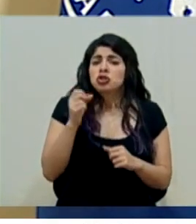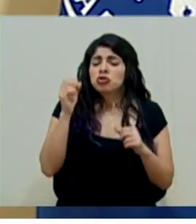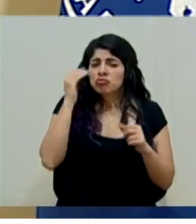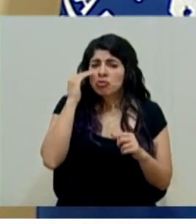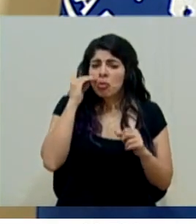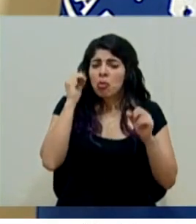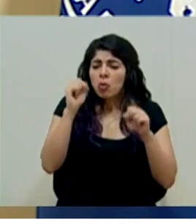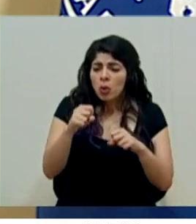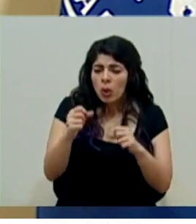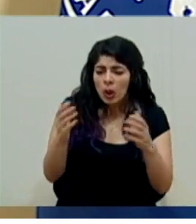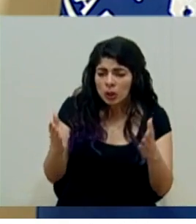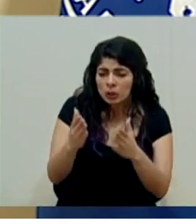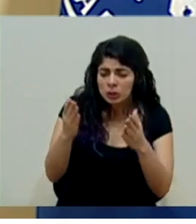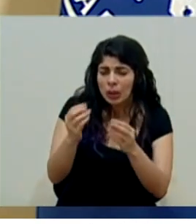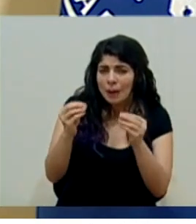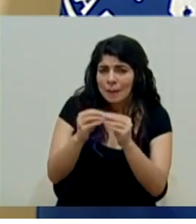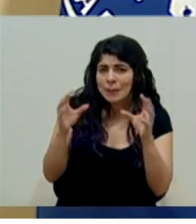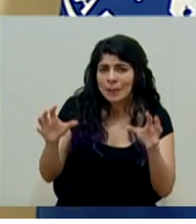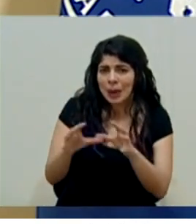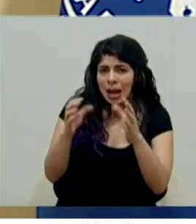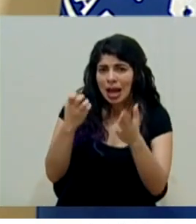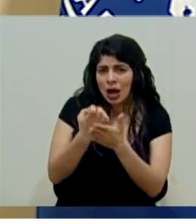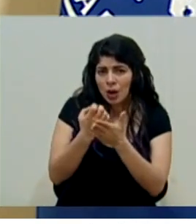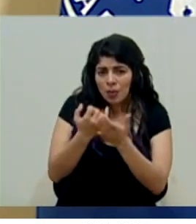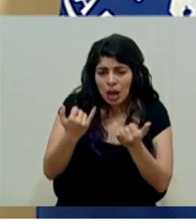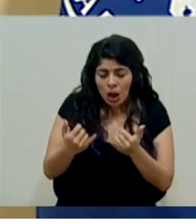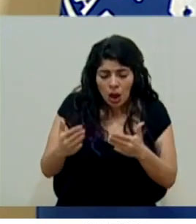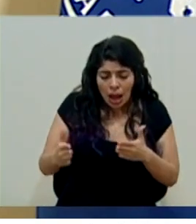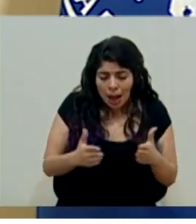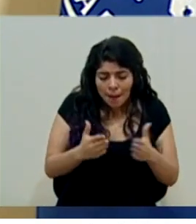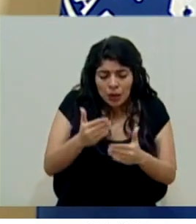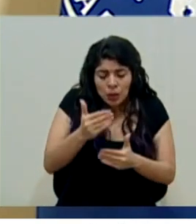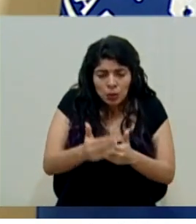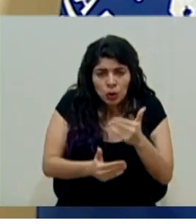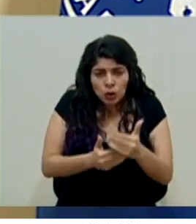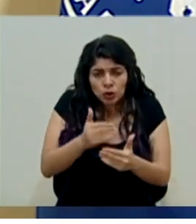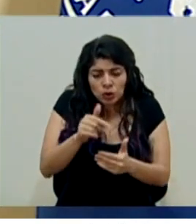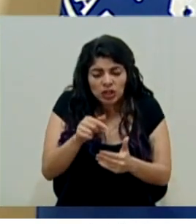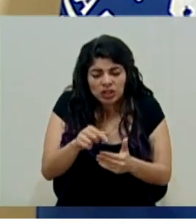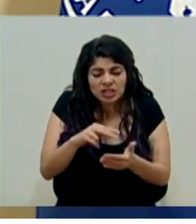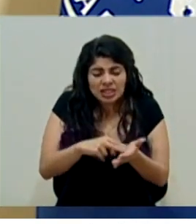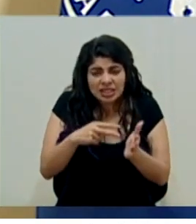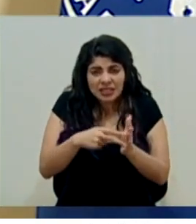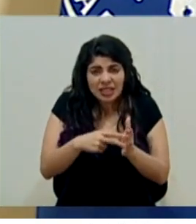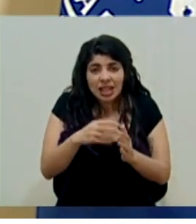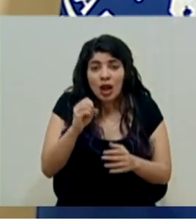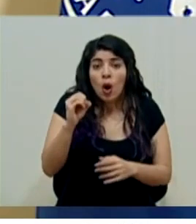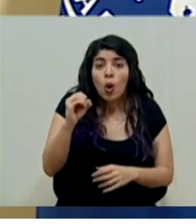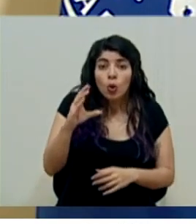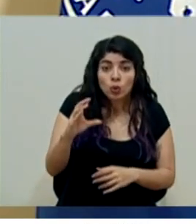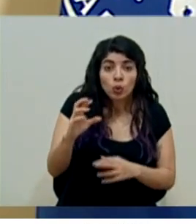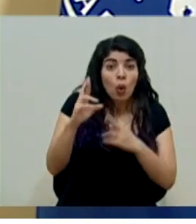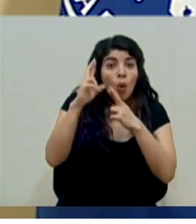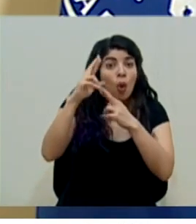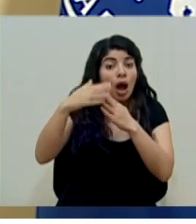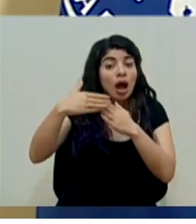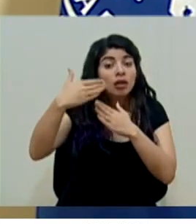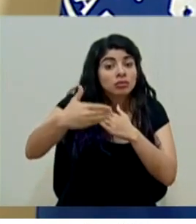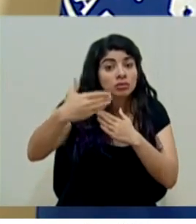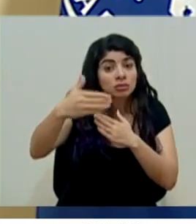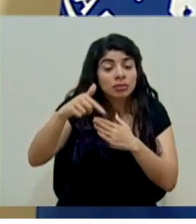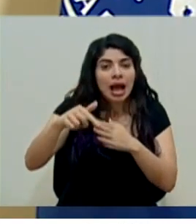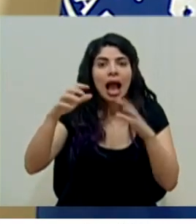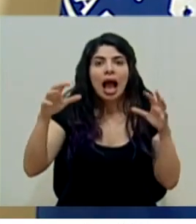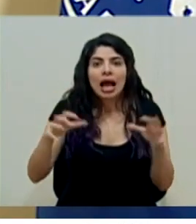reactivar la economía en la ruta que estamos, y en la ruta que estamos es manteniendo durante octubre y esperamos hacia adelante